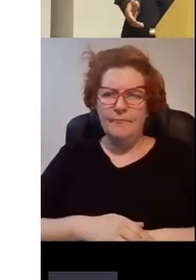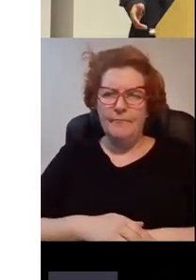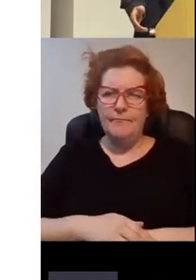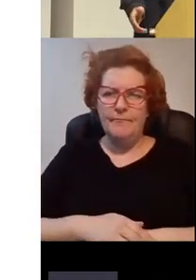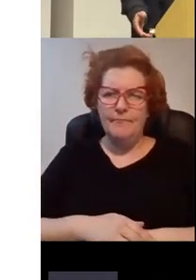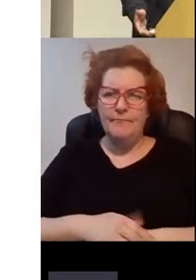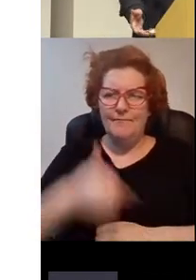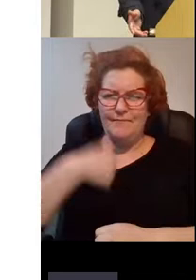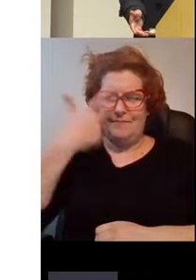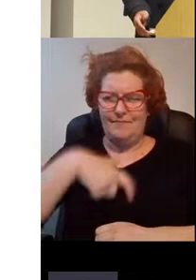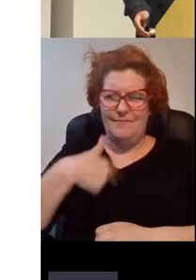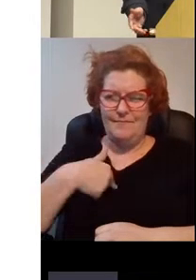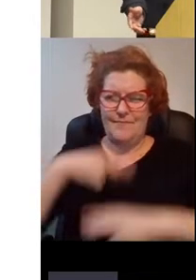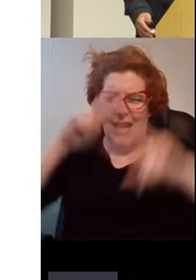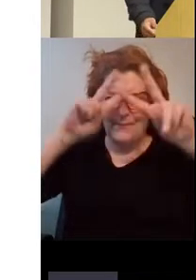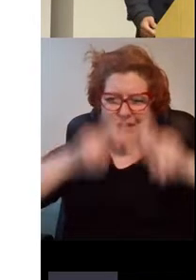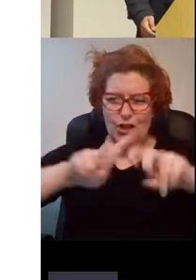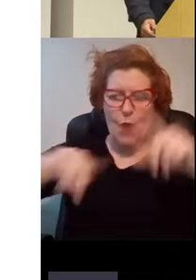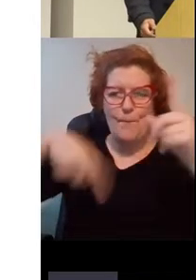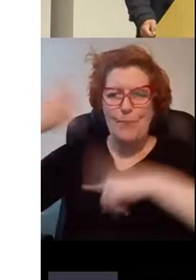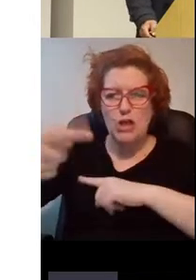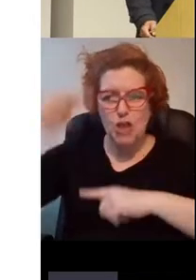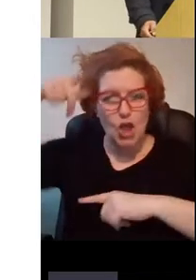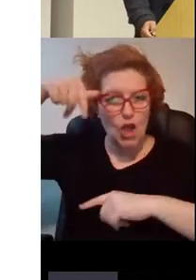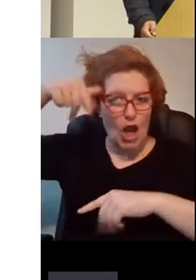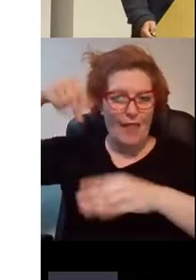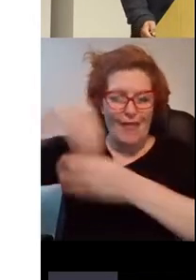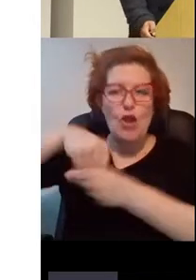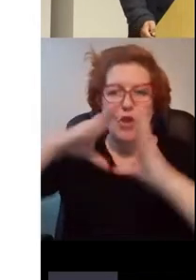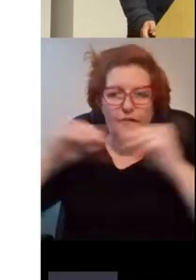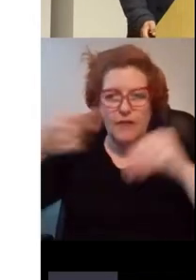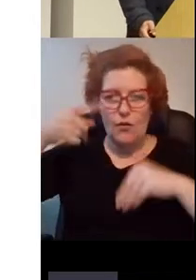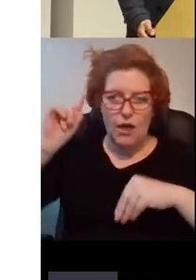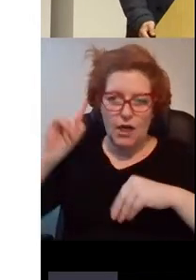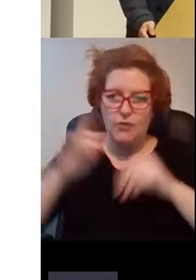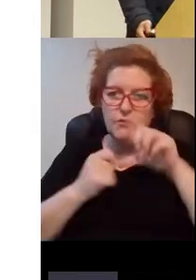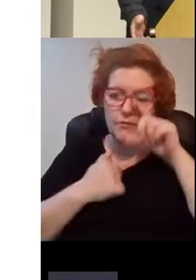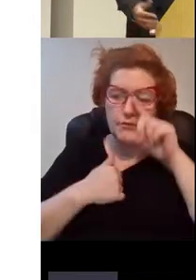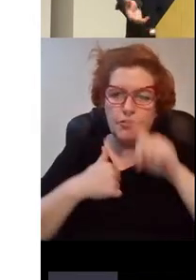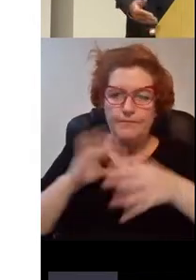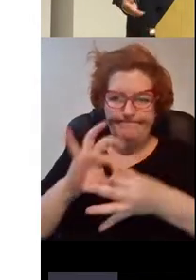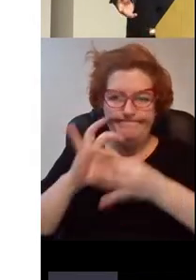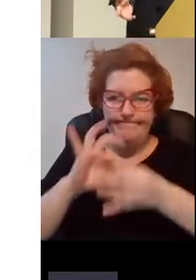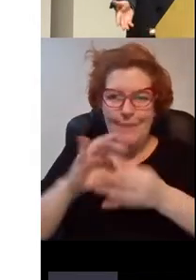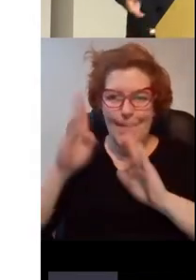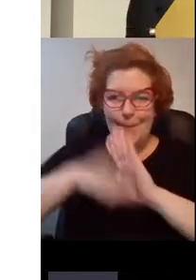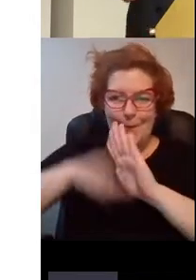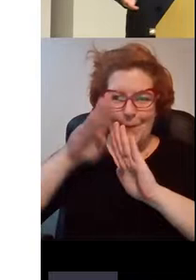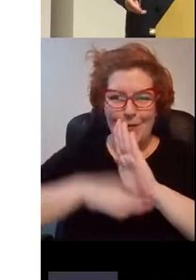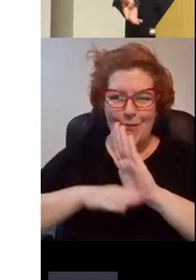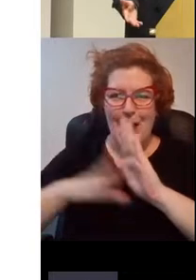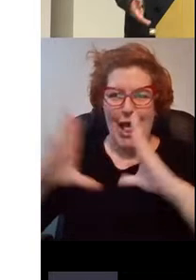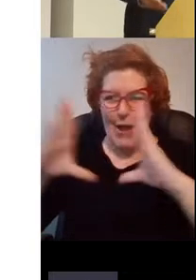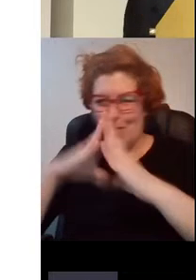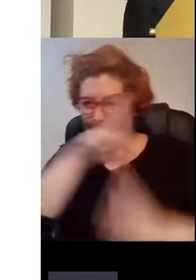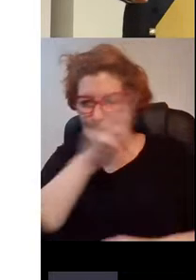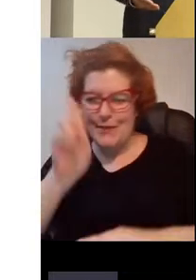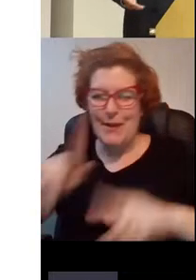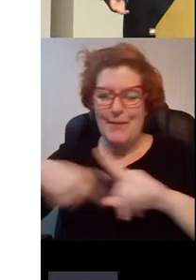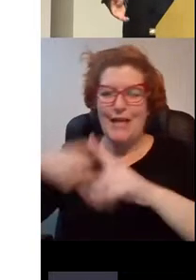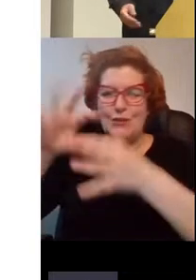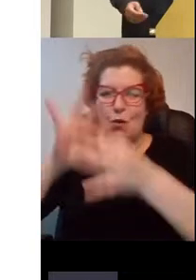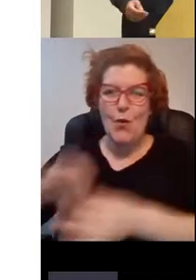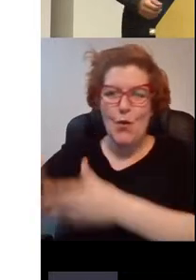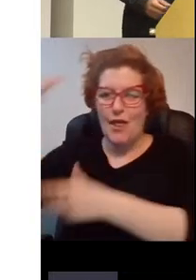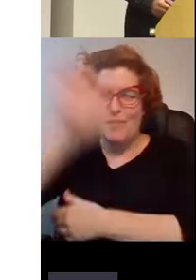Bueno, yo soy investigador postdoctoral en la Universidad de Rey Juan Carlos, vinculado a través de un programa de la Comunidad de Madrid y la Unión Europea que se llama